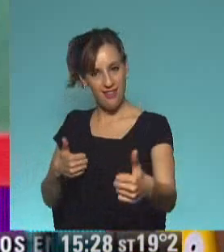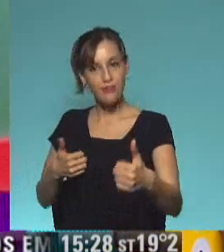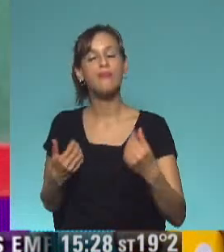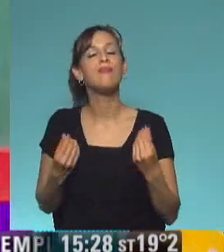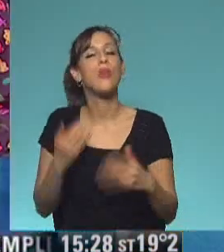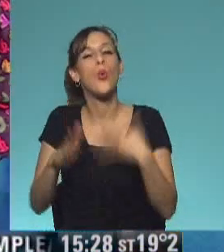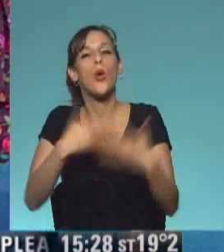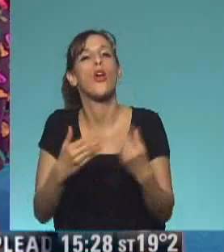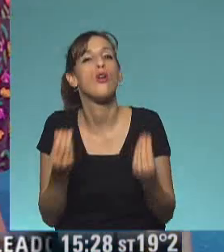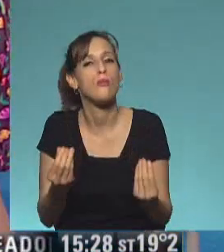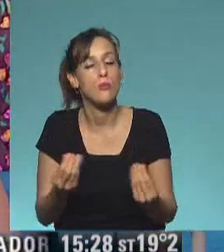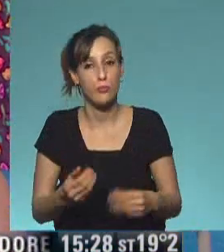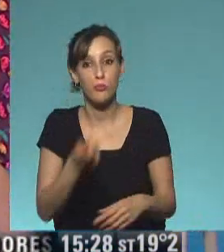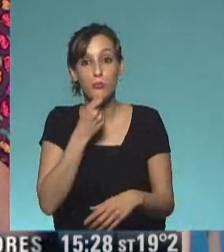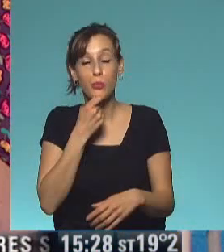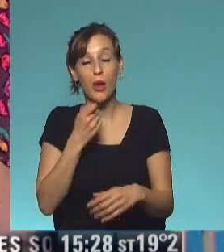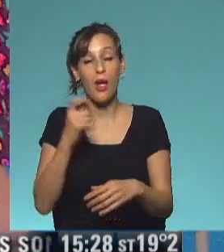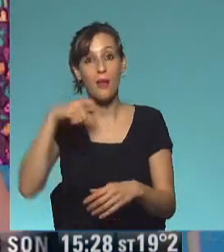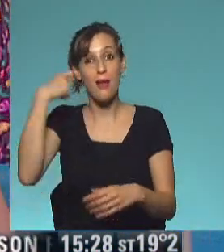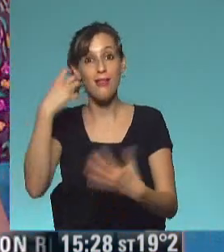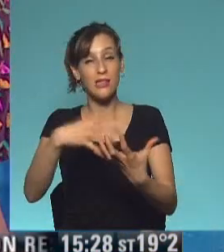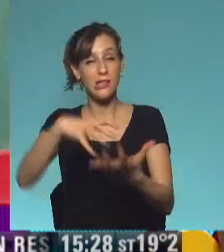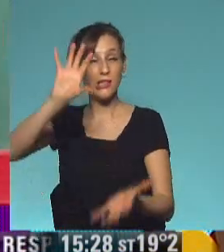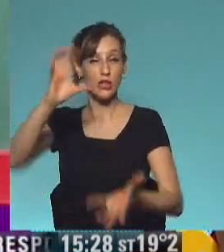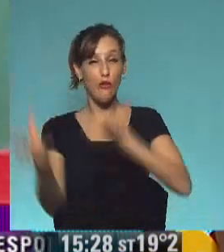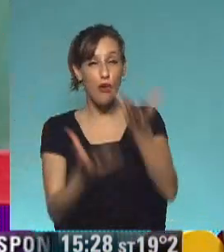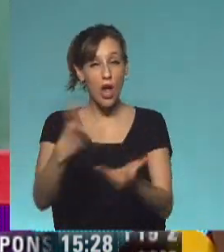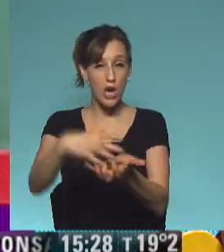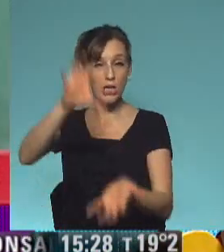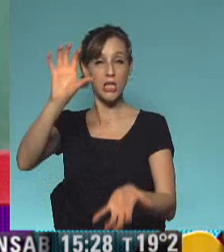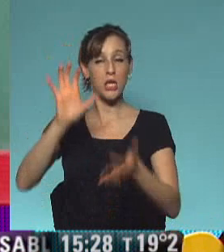¿Cuál? El dragón está quieto hasta que se cuenta